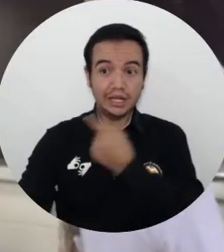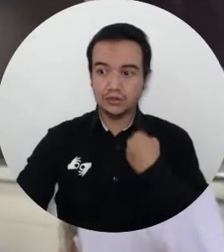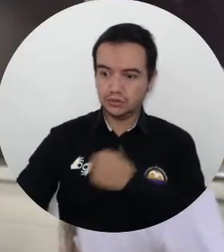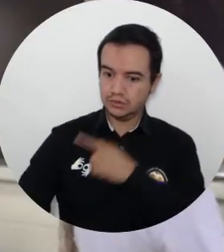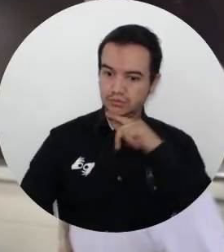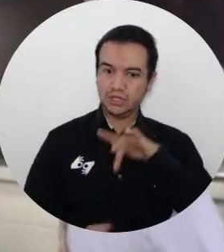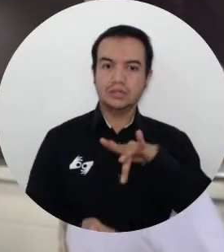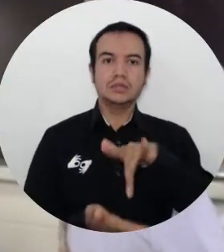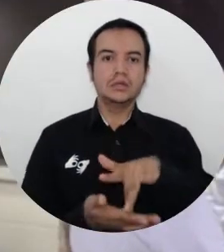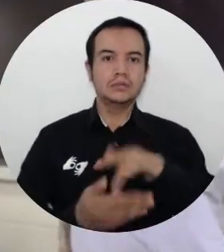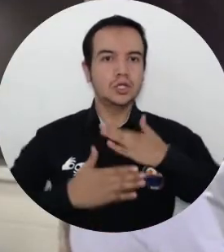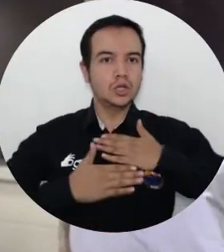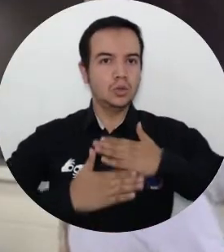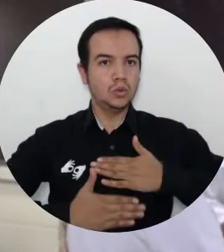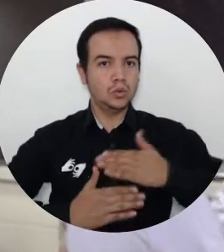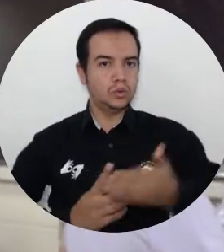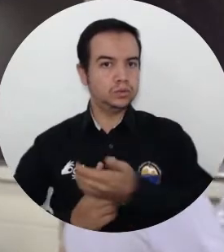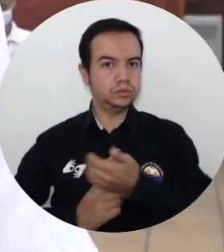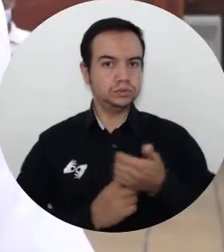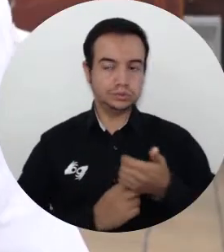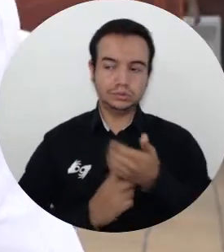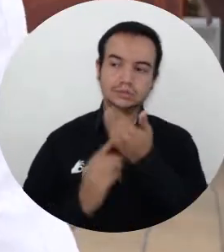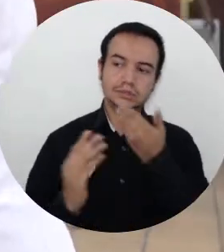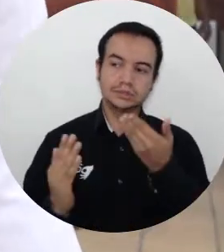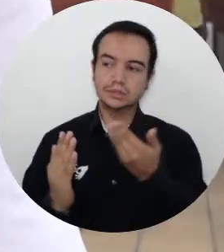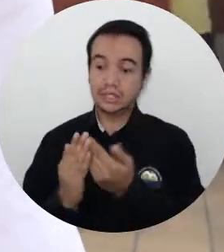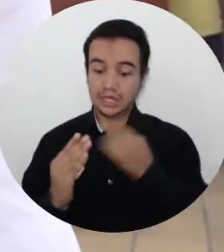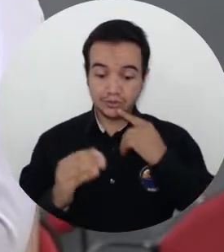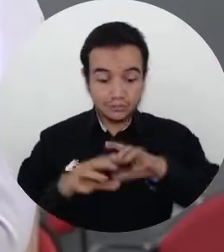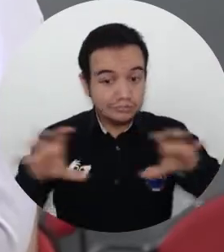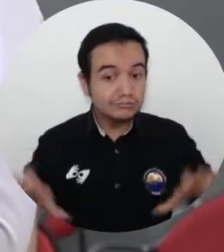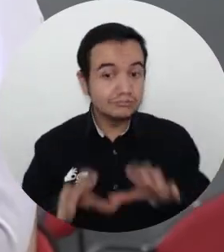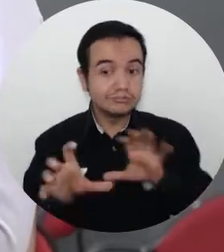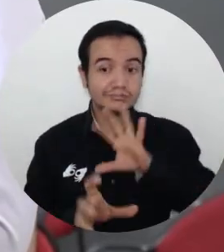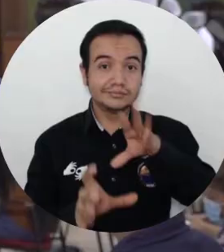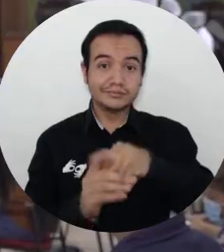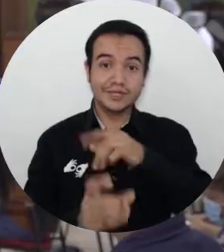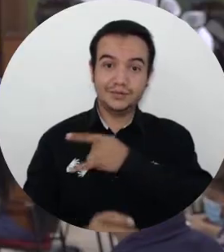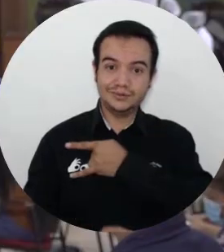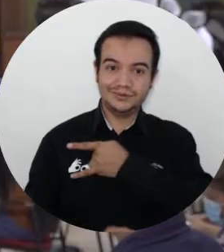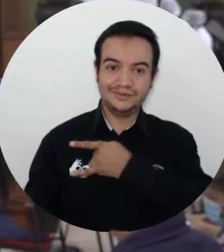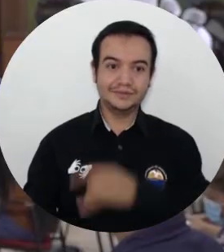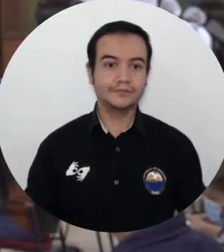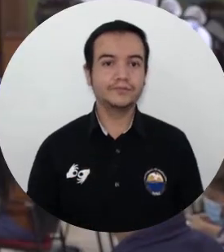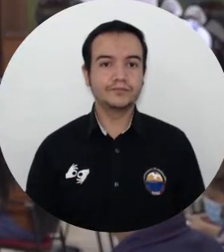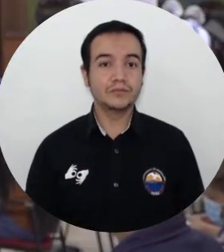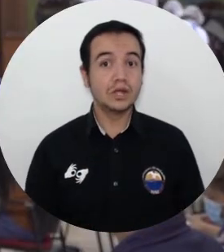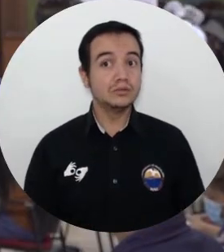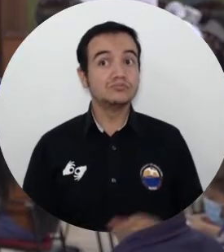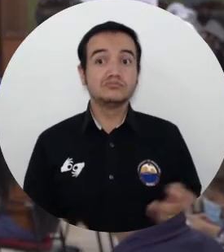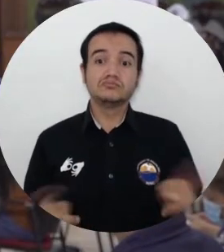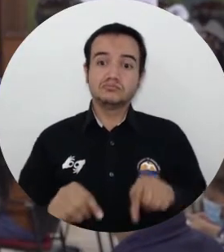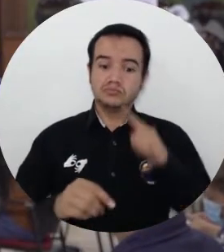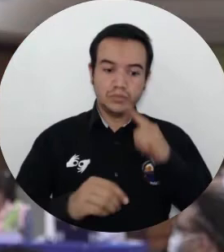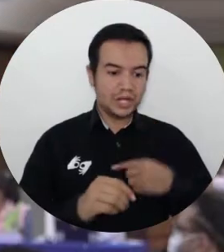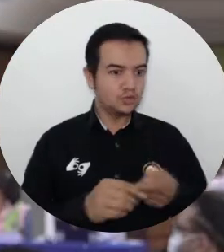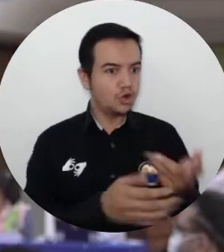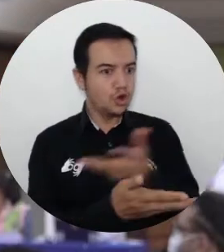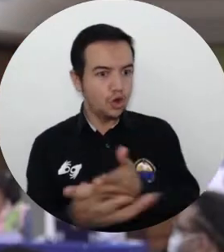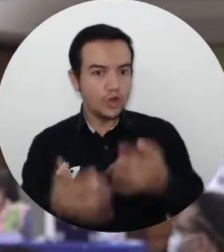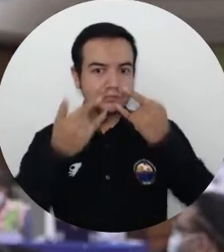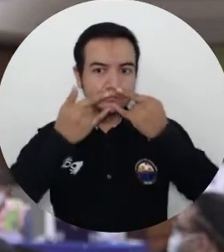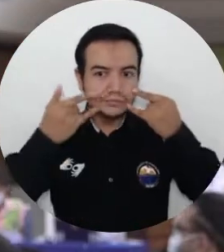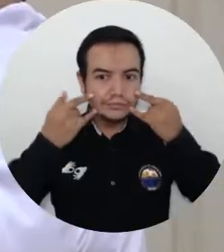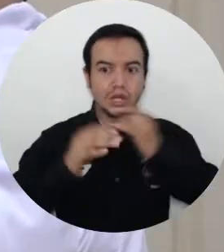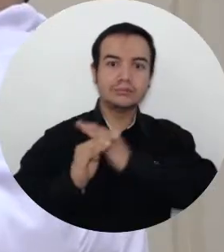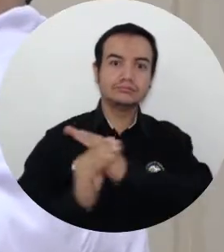nosotros trabajar con seguridad y cumplir nuestras actividades dentro de la institución. Implementando los procedimientos de bioseguridad y así